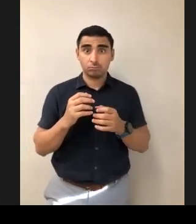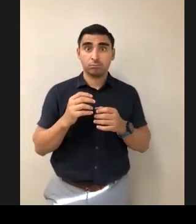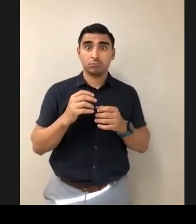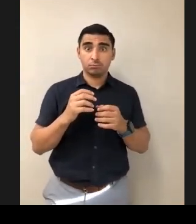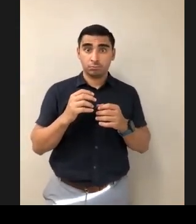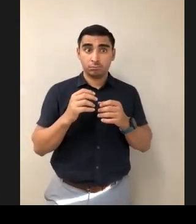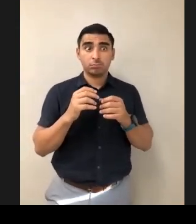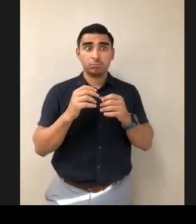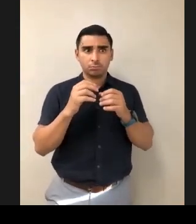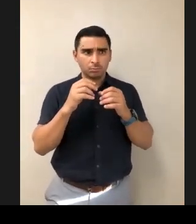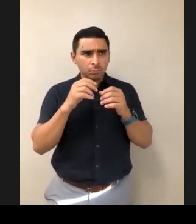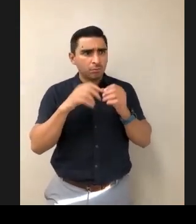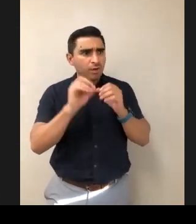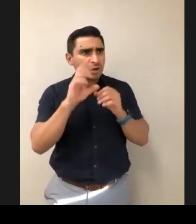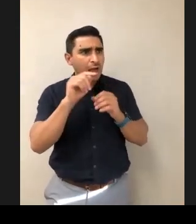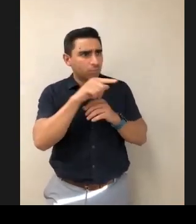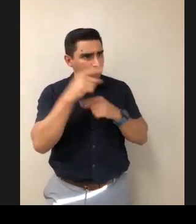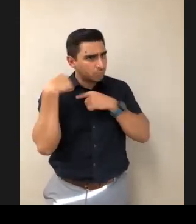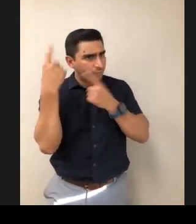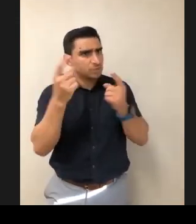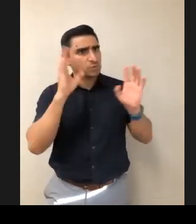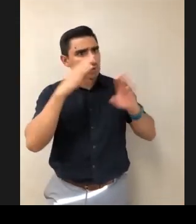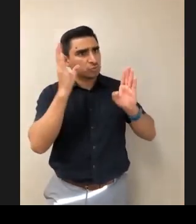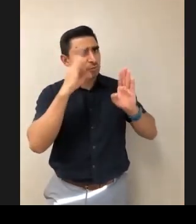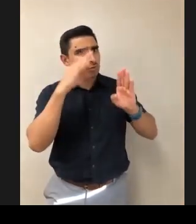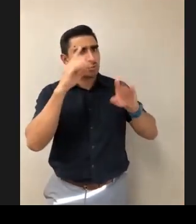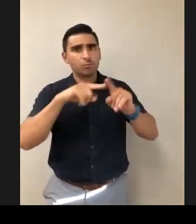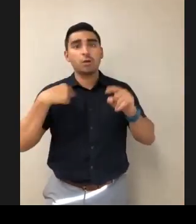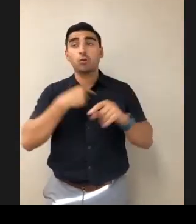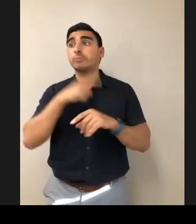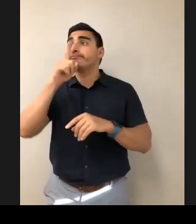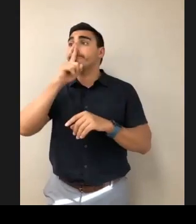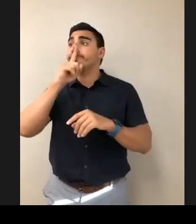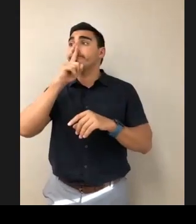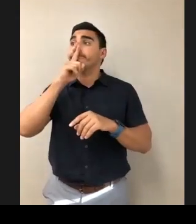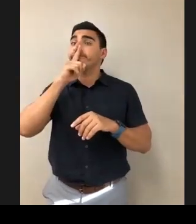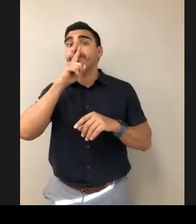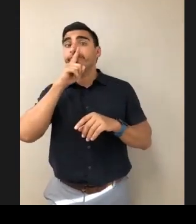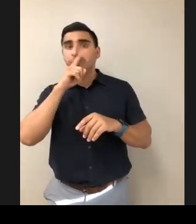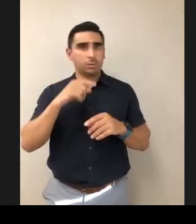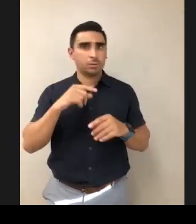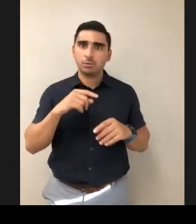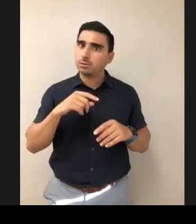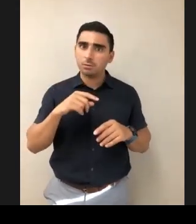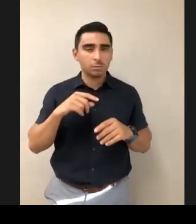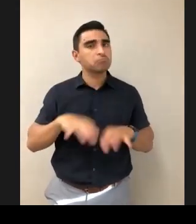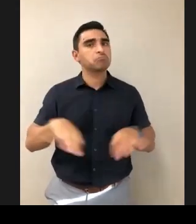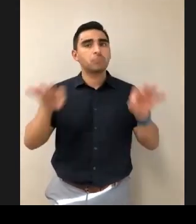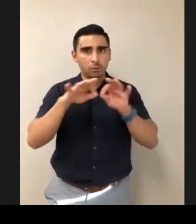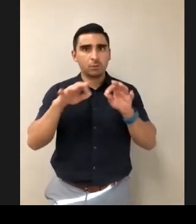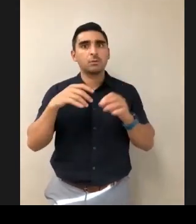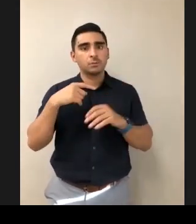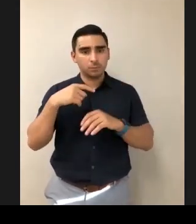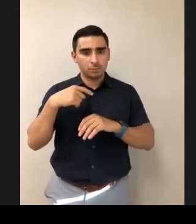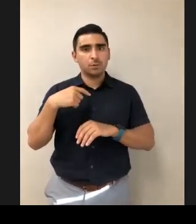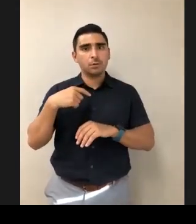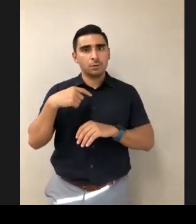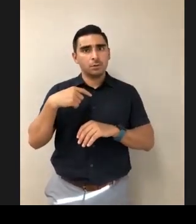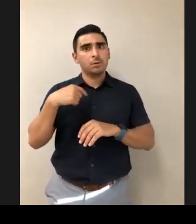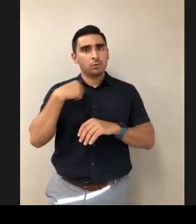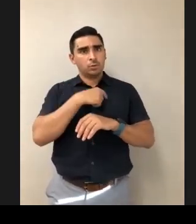antes de que el daño sea demasiado y que sea demasiado tarde para